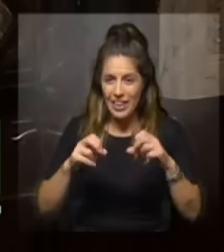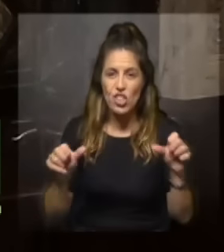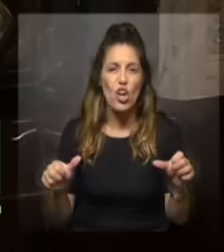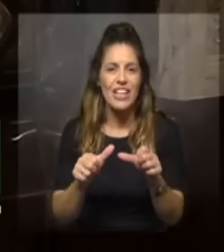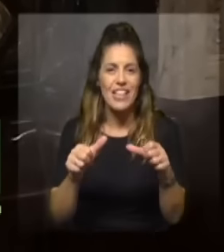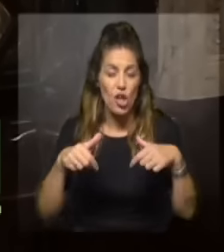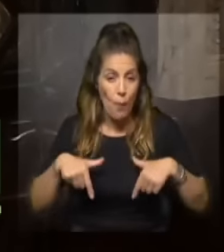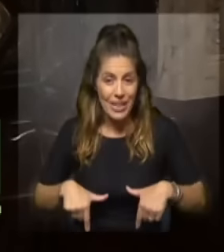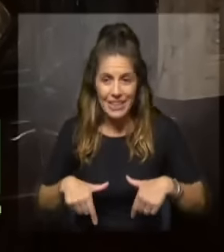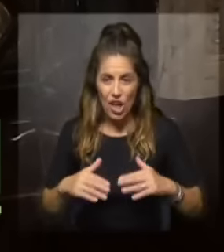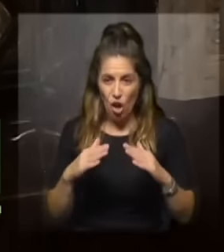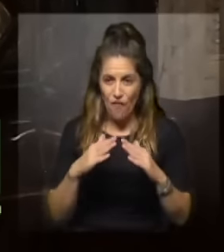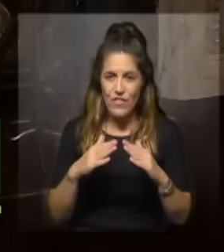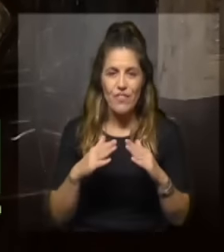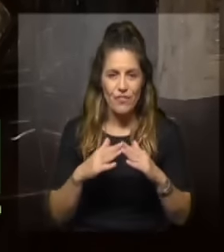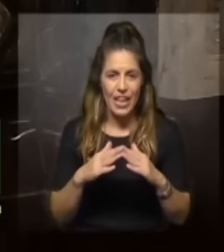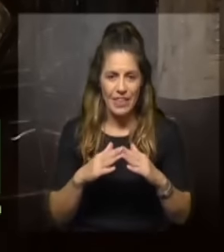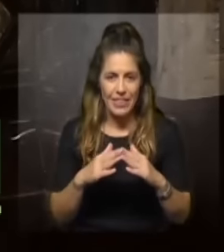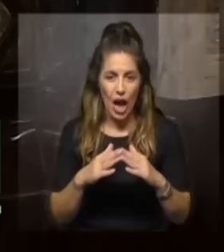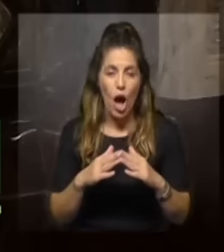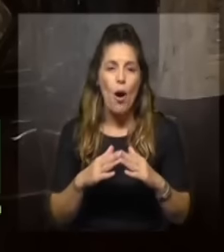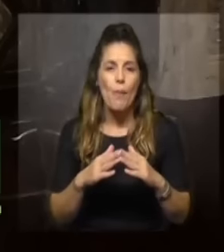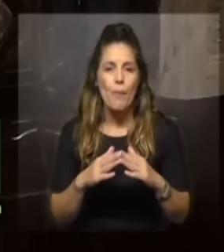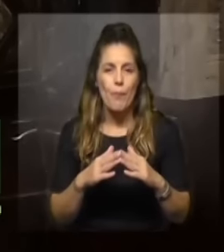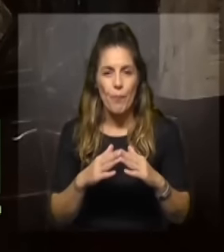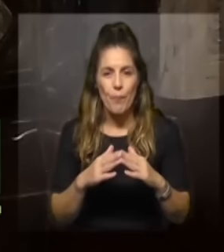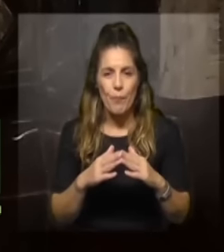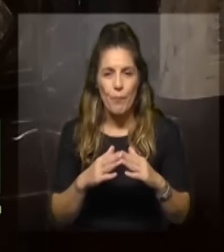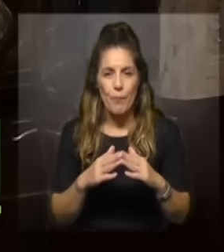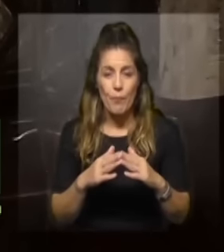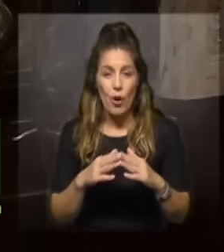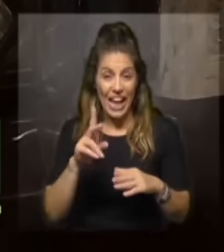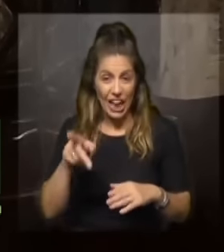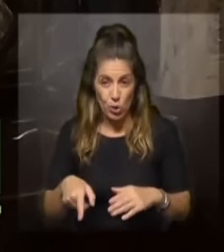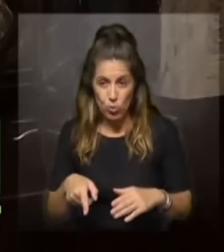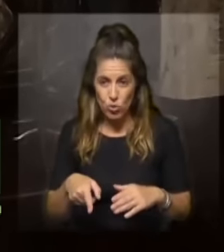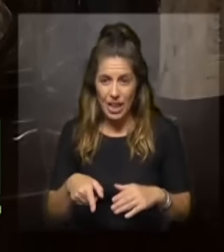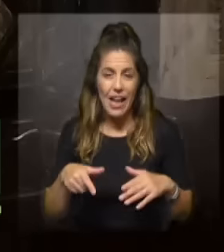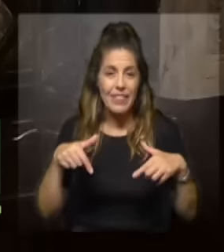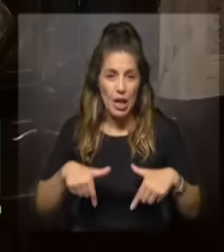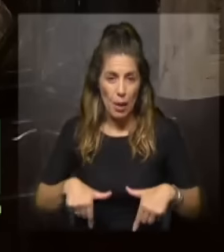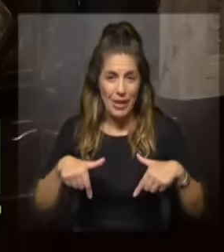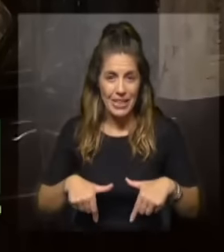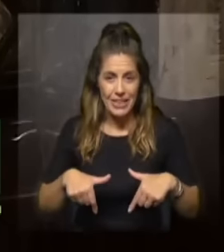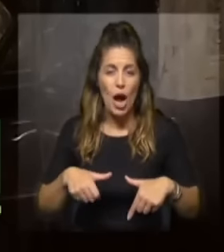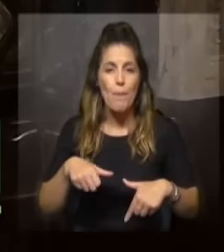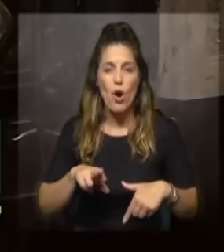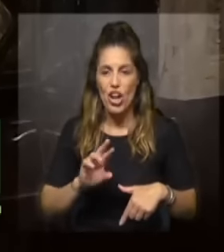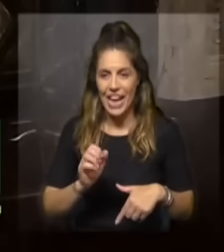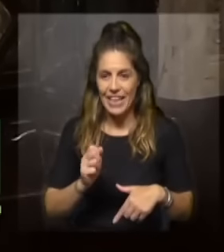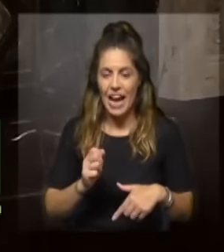izó en el Ministerio de vivienda a propósito de lo que fue la salida eh de Irene Moreira del ministerio tras la